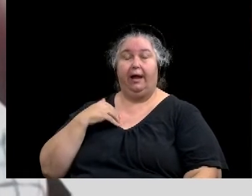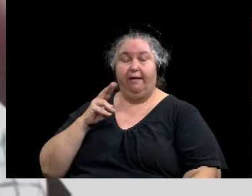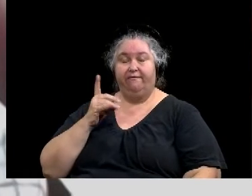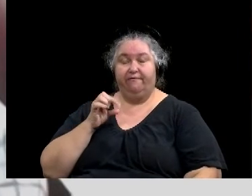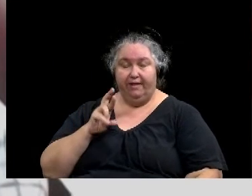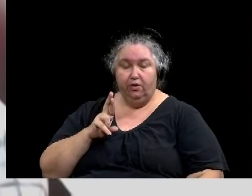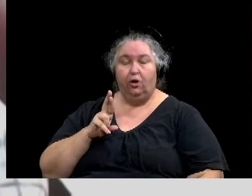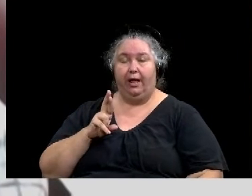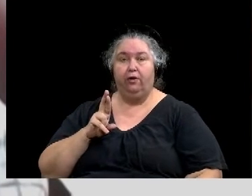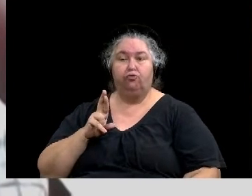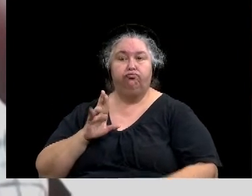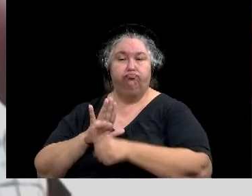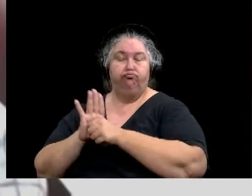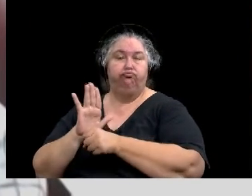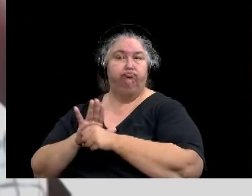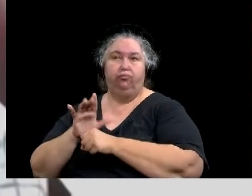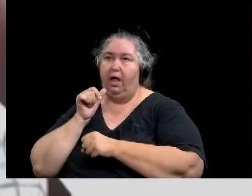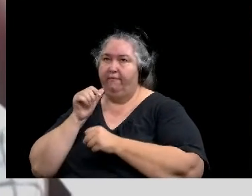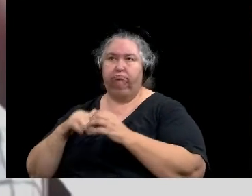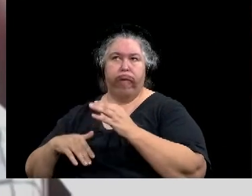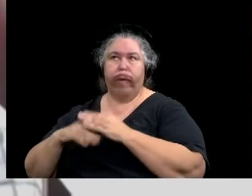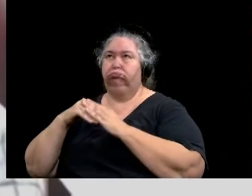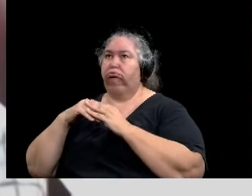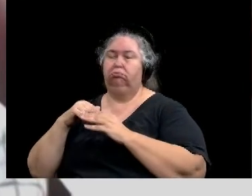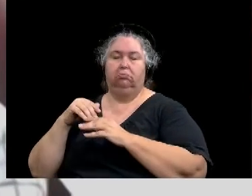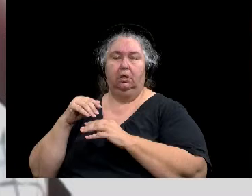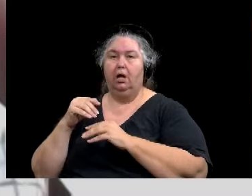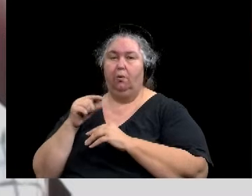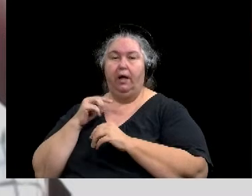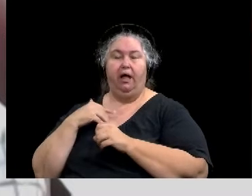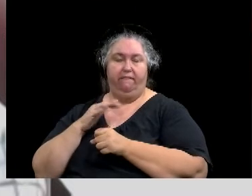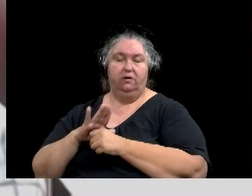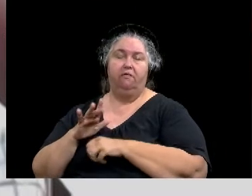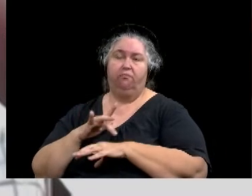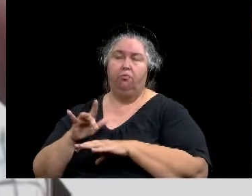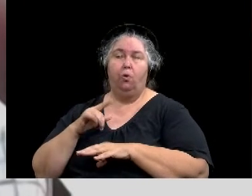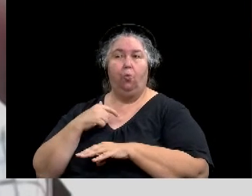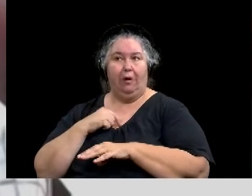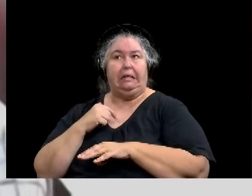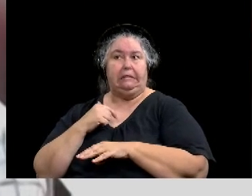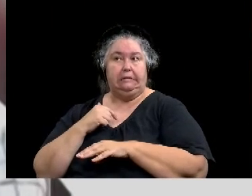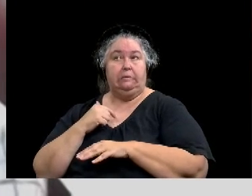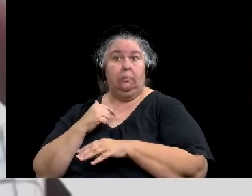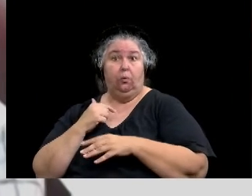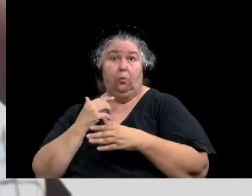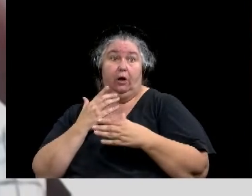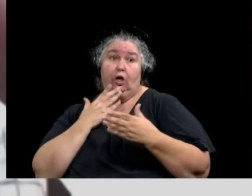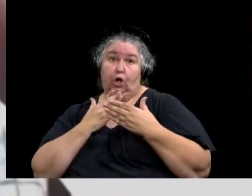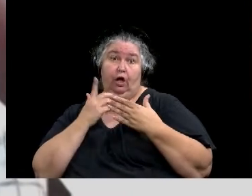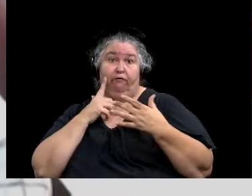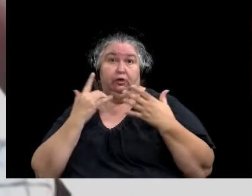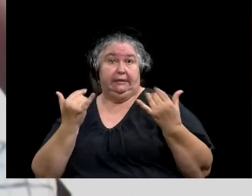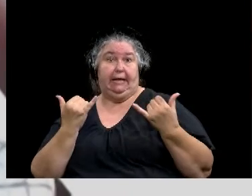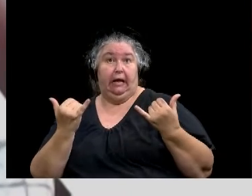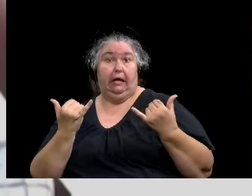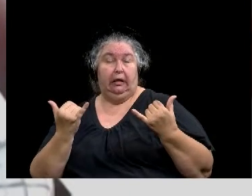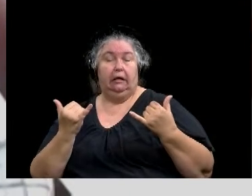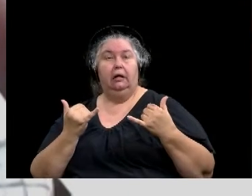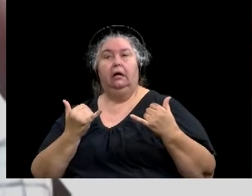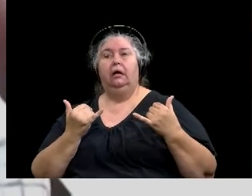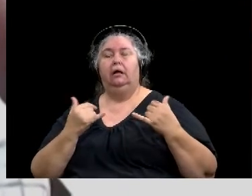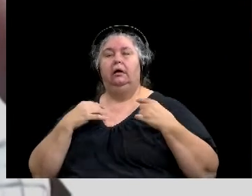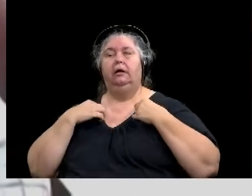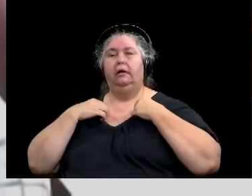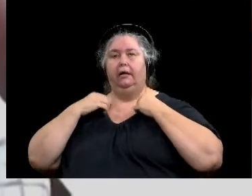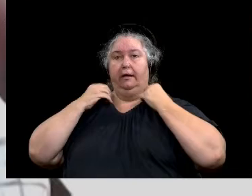de acuerdo con el productor game tenemos capacidad con ventiladores y tenemos buena capacidad